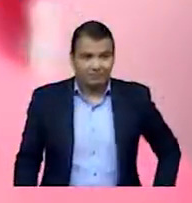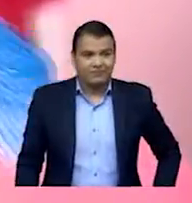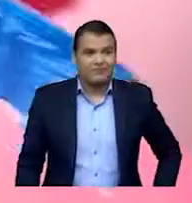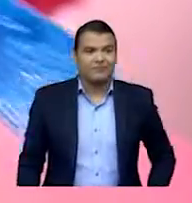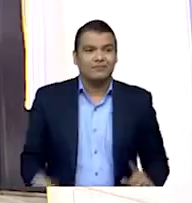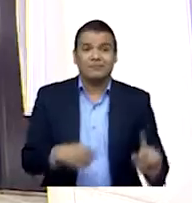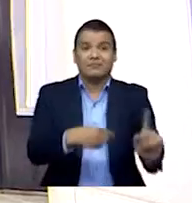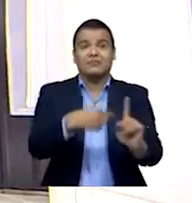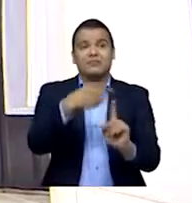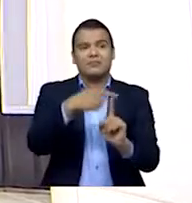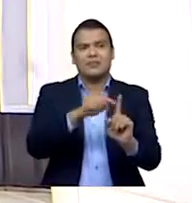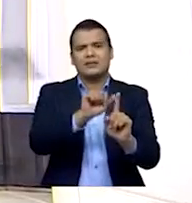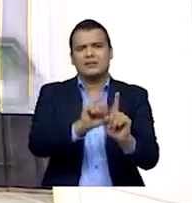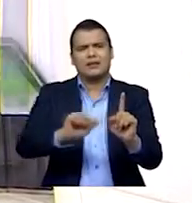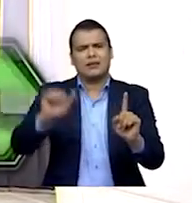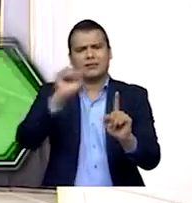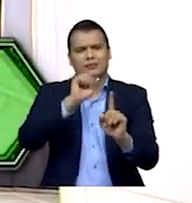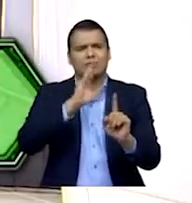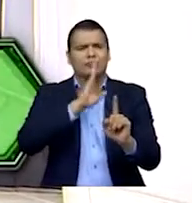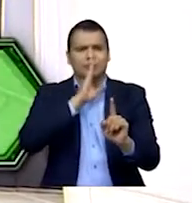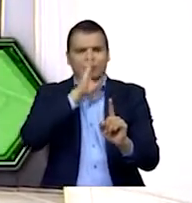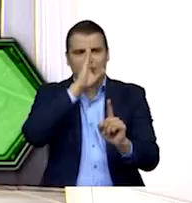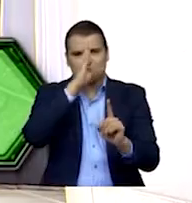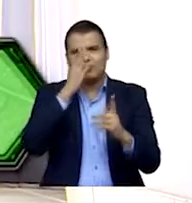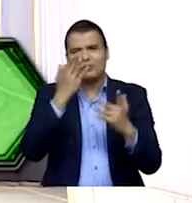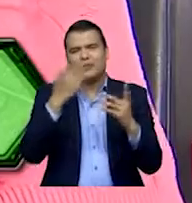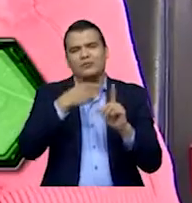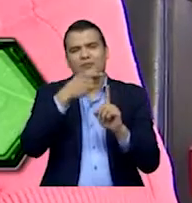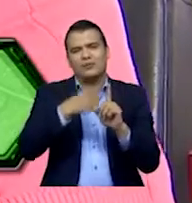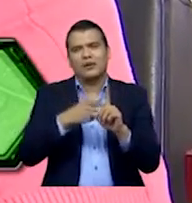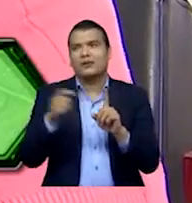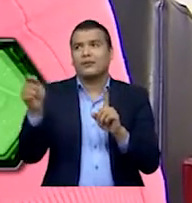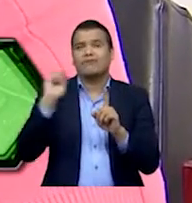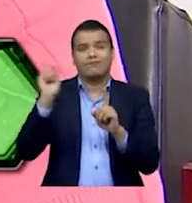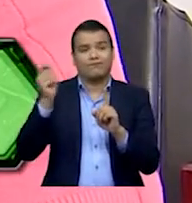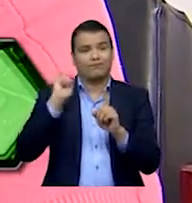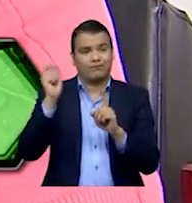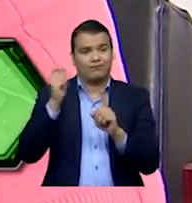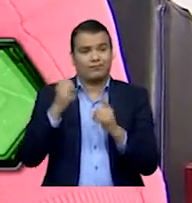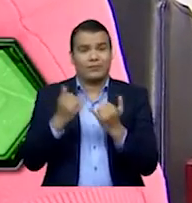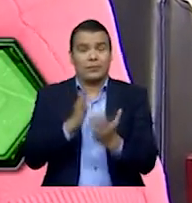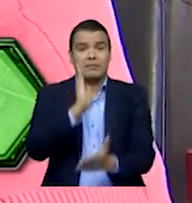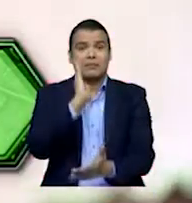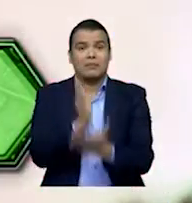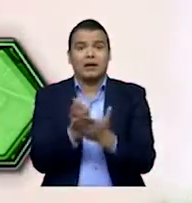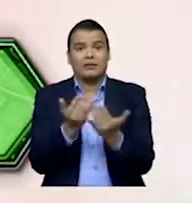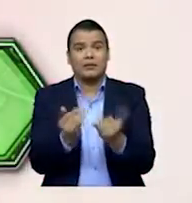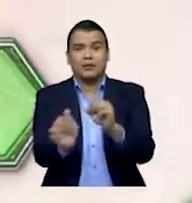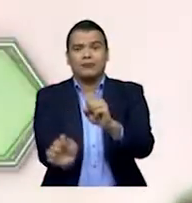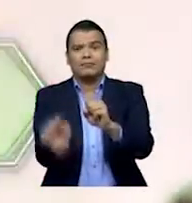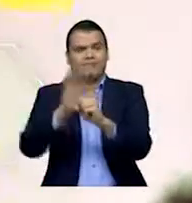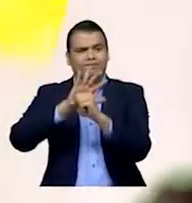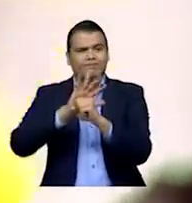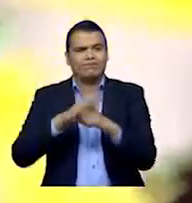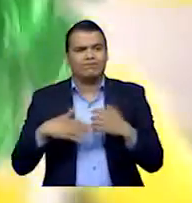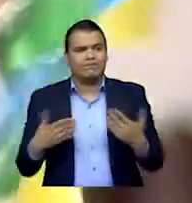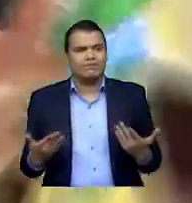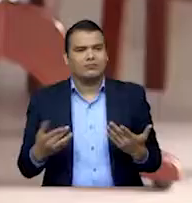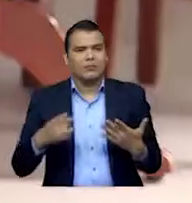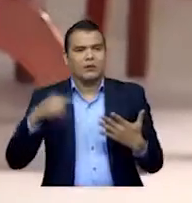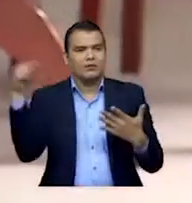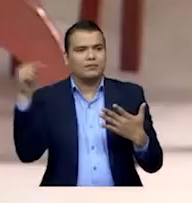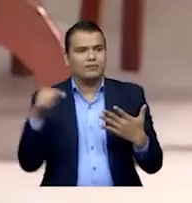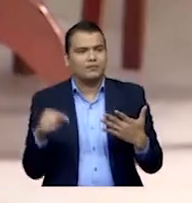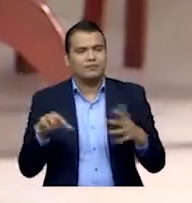10 de agosto es conocido tradicionalmente como el mes de las cometas a causa de la aparición del hobby 19 todas las actividades han tenido que